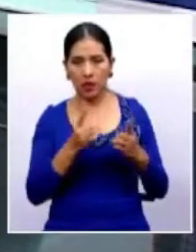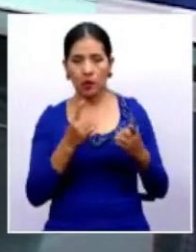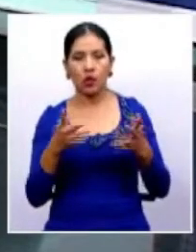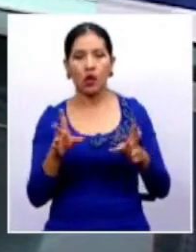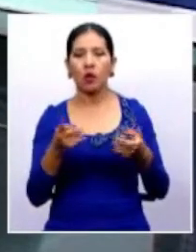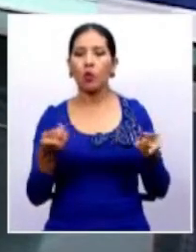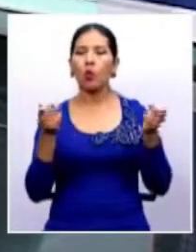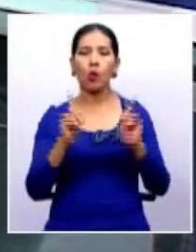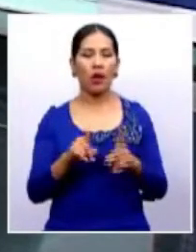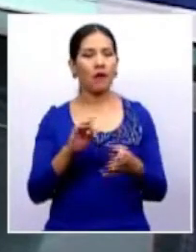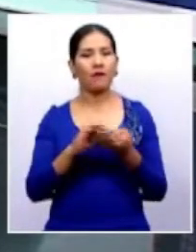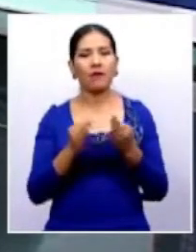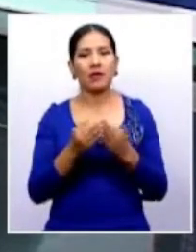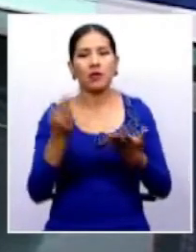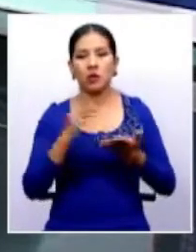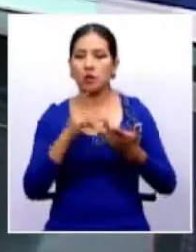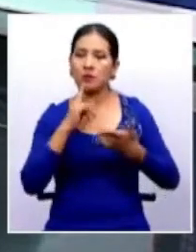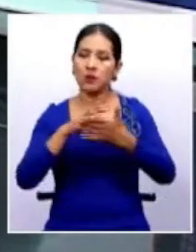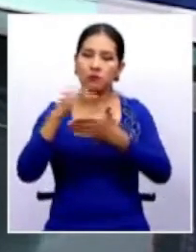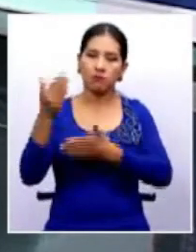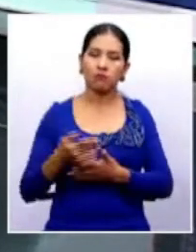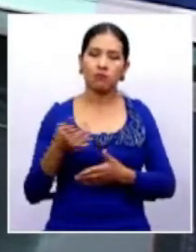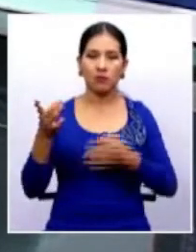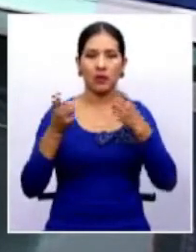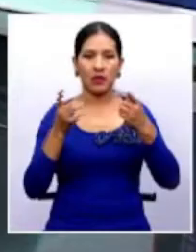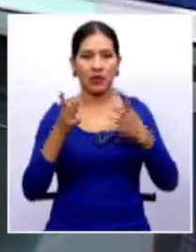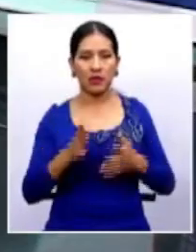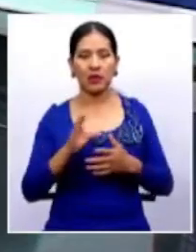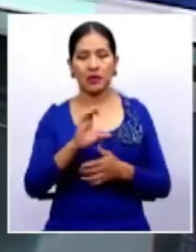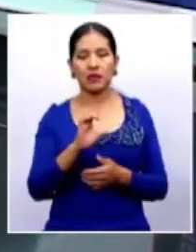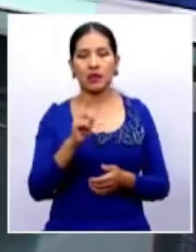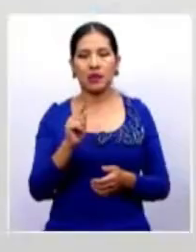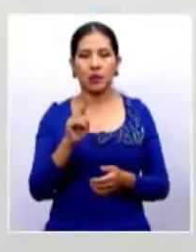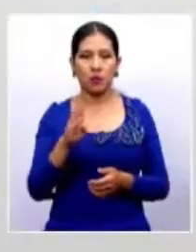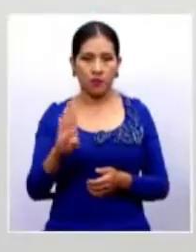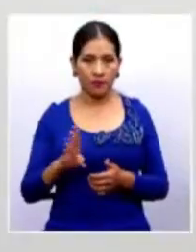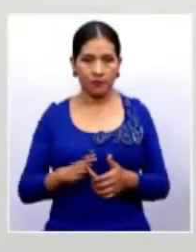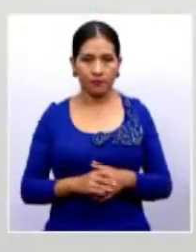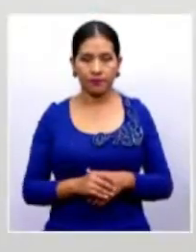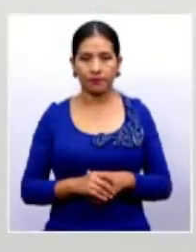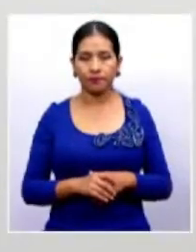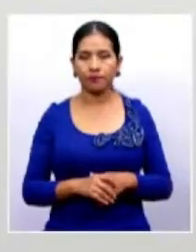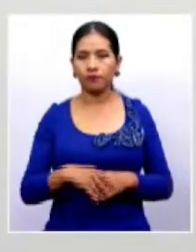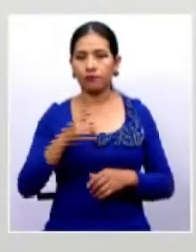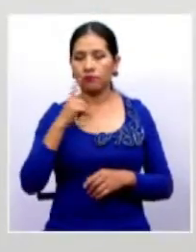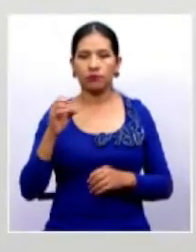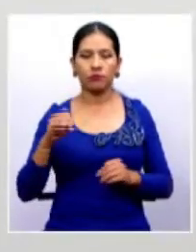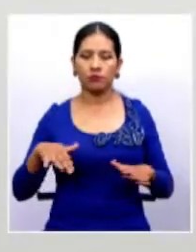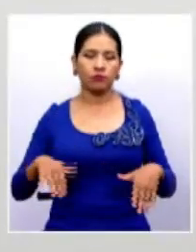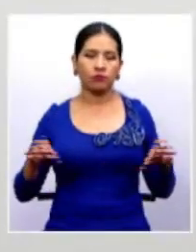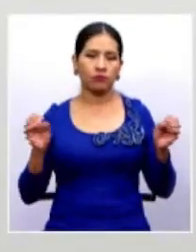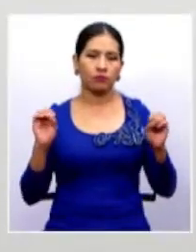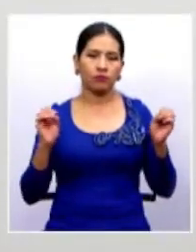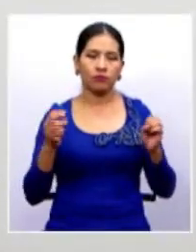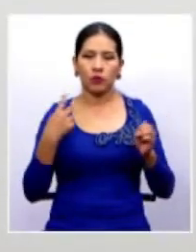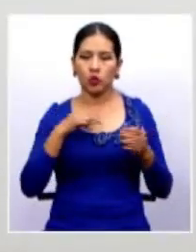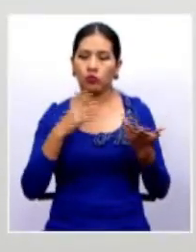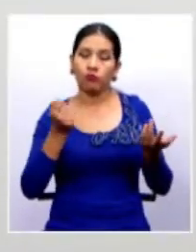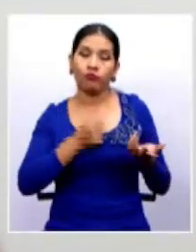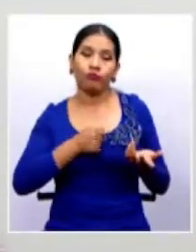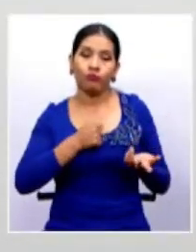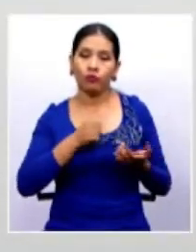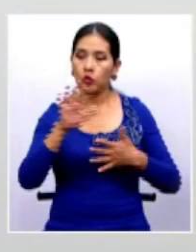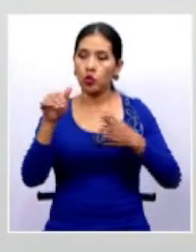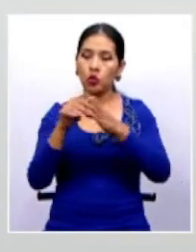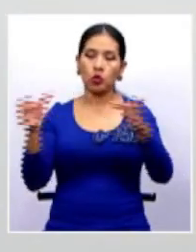establecido una fecha de invitación para los dirigentes de la ctv no no no no no Lamentablemente está